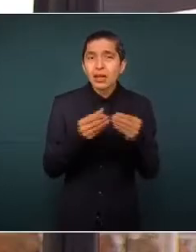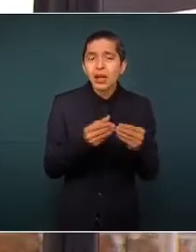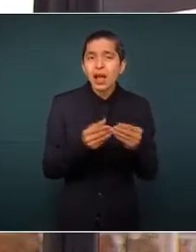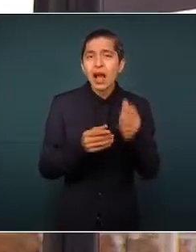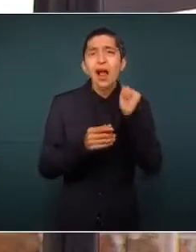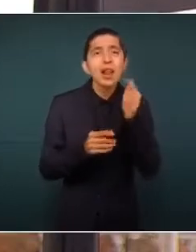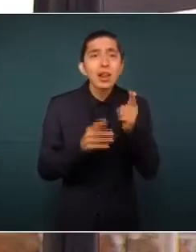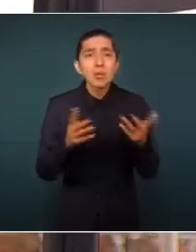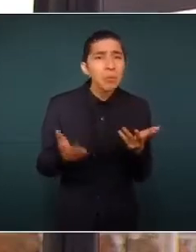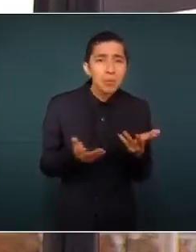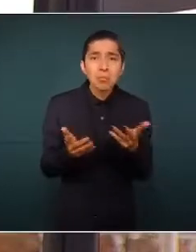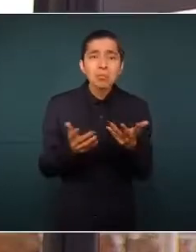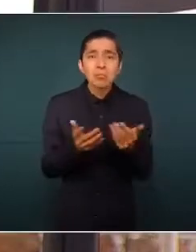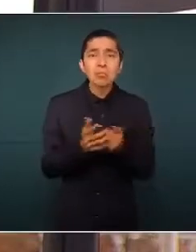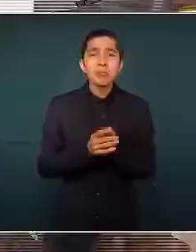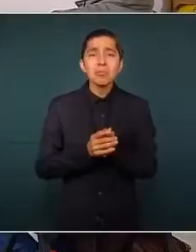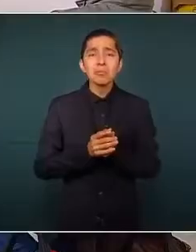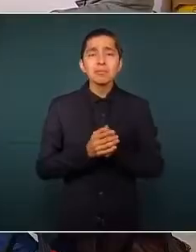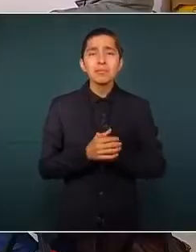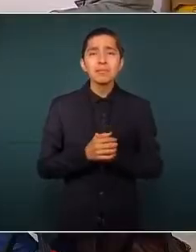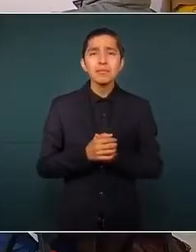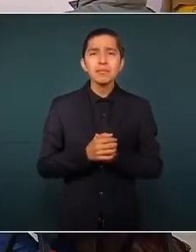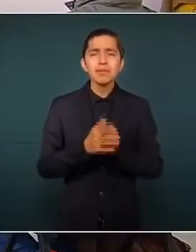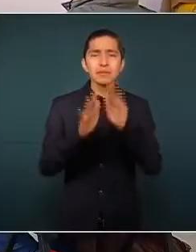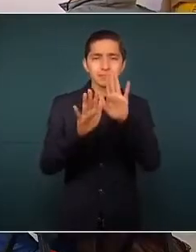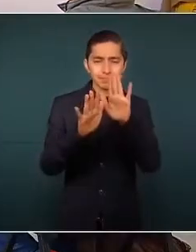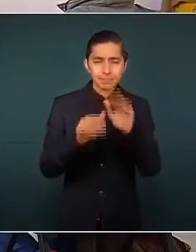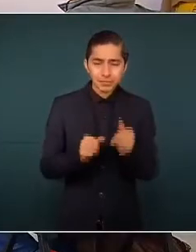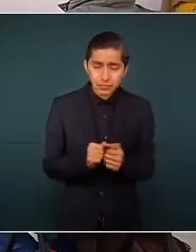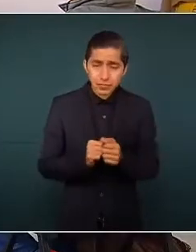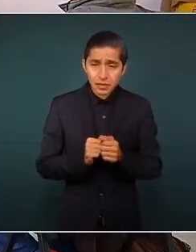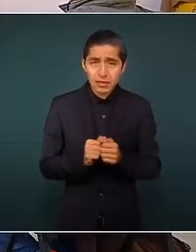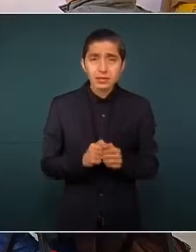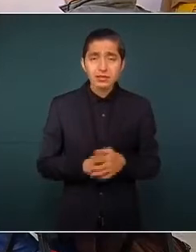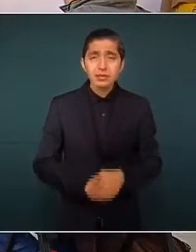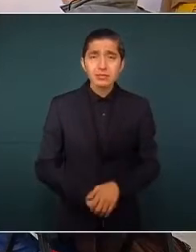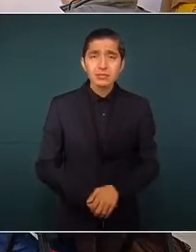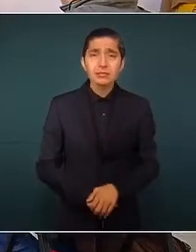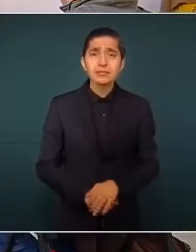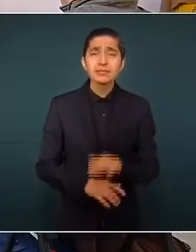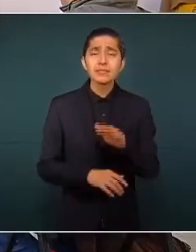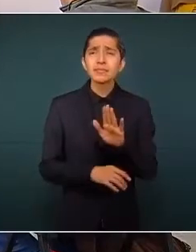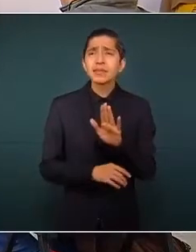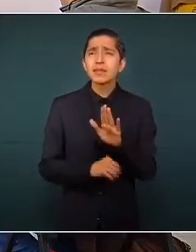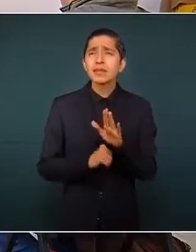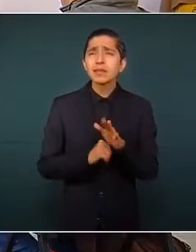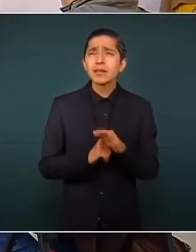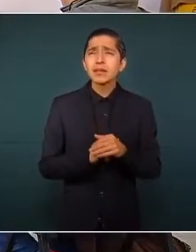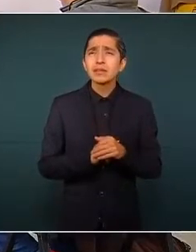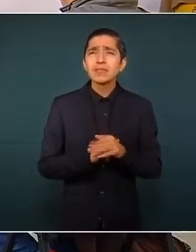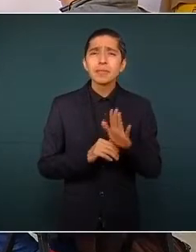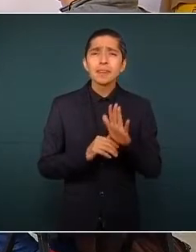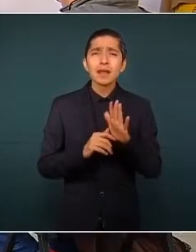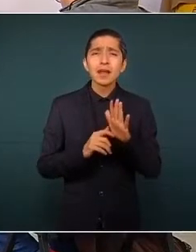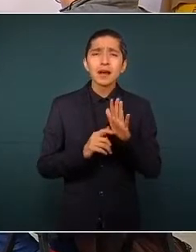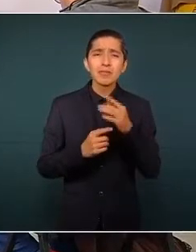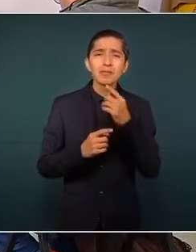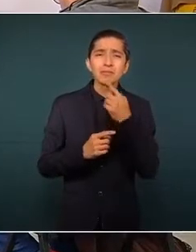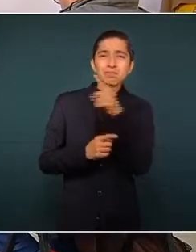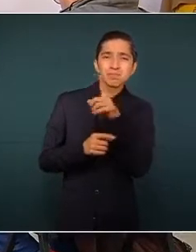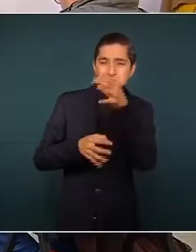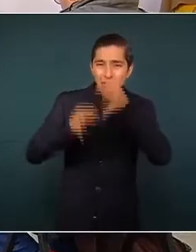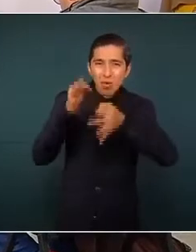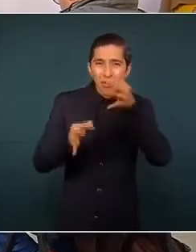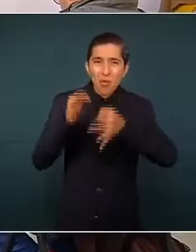directo. Sería todo, presidente. Gracias. Pues mire, en el caso de la controversia en